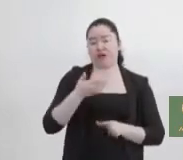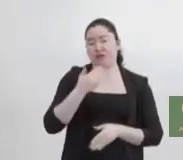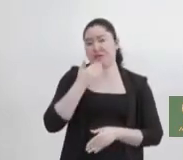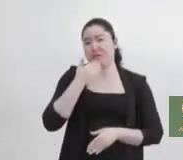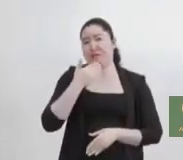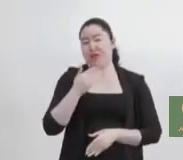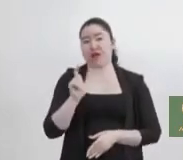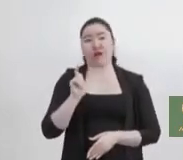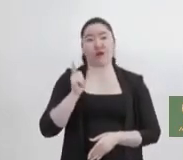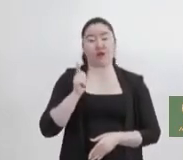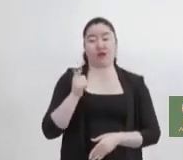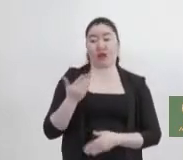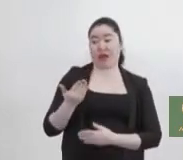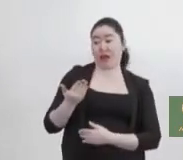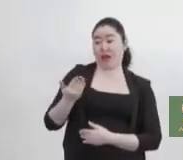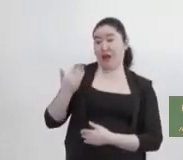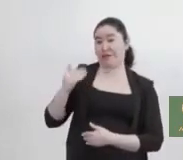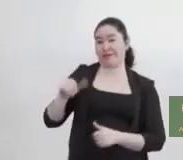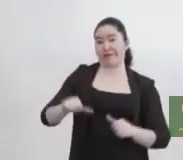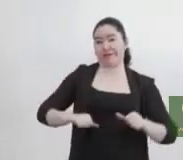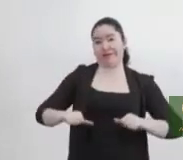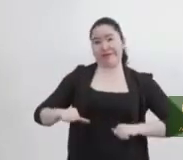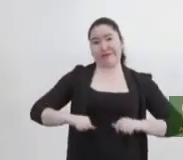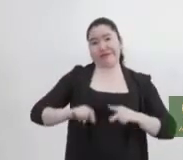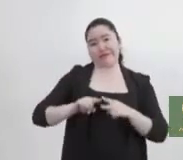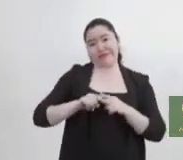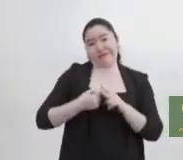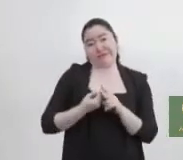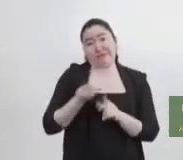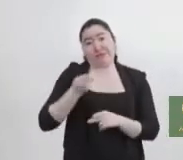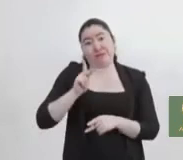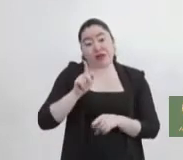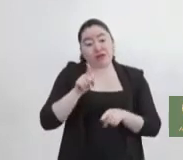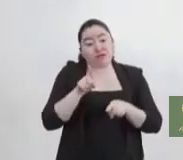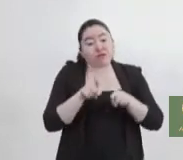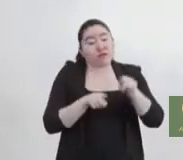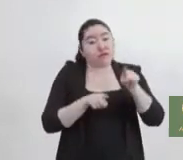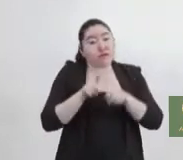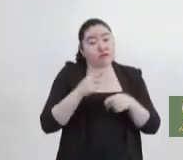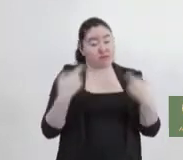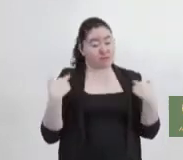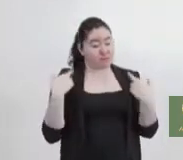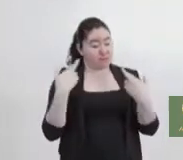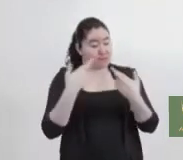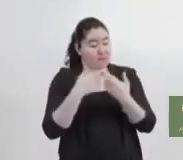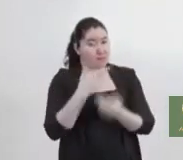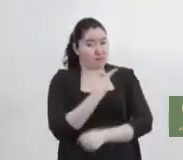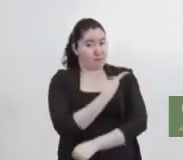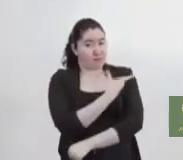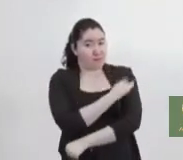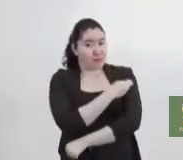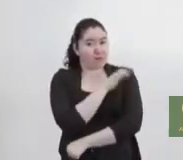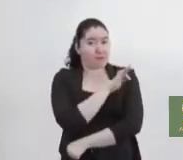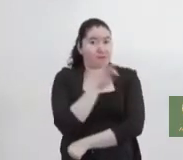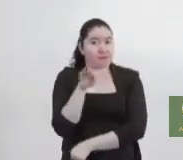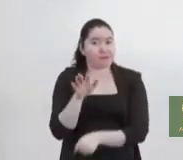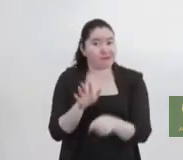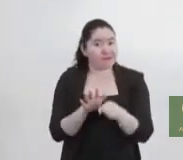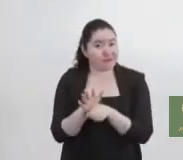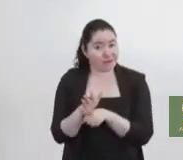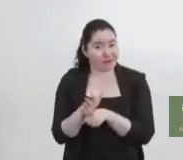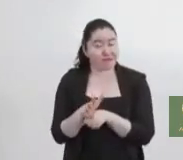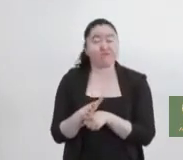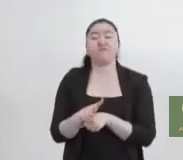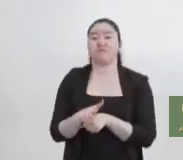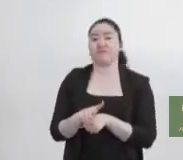iniciar algunas actividades previas, pero pues depende de la fecha de vacunación de los maestros y, como siempre lo digo, y las maestras,